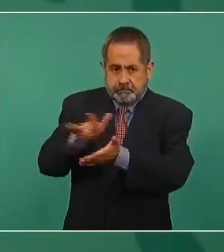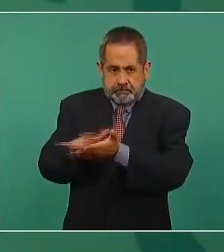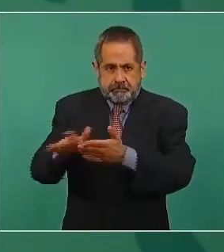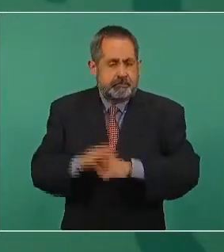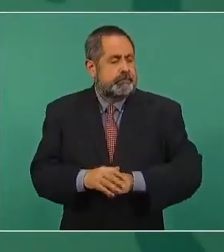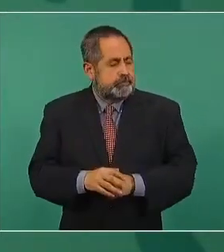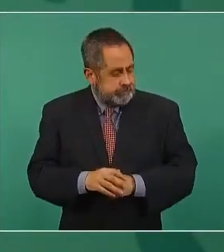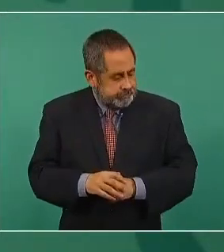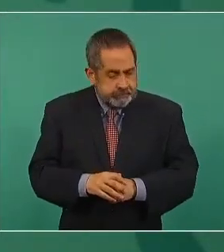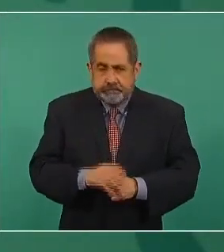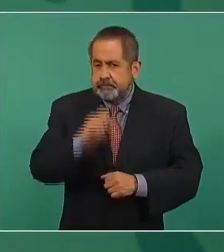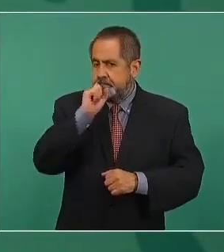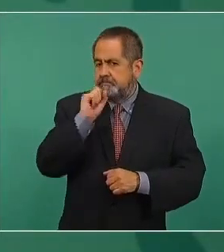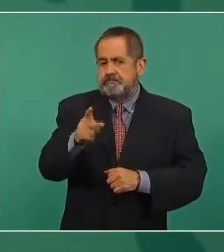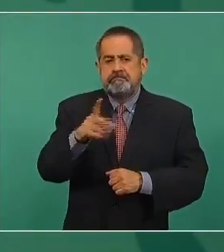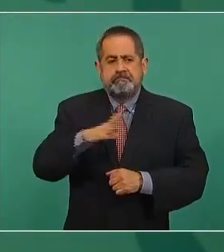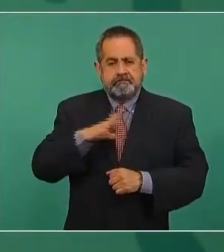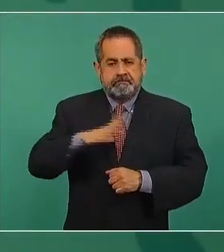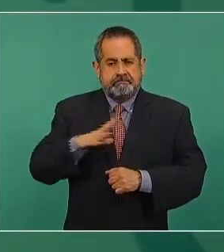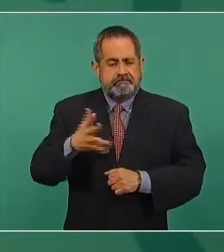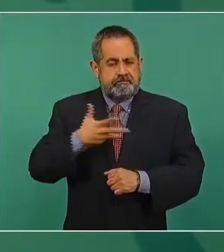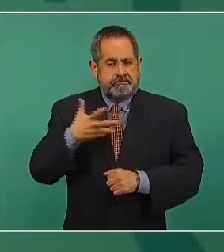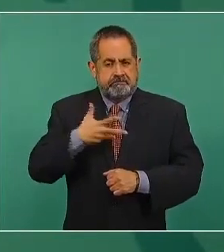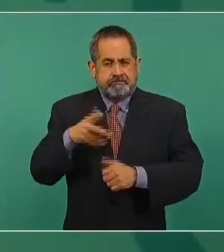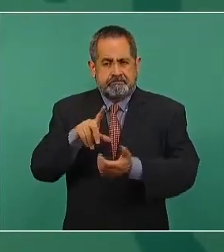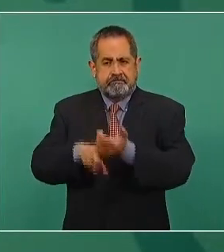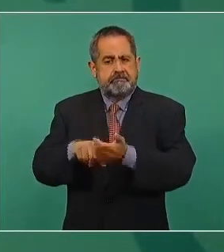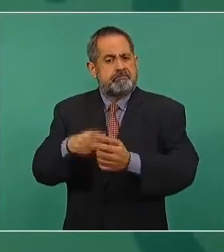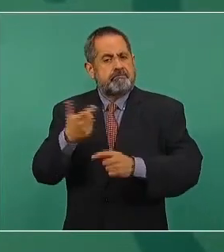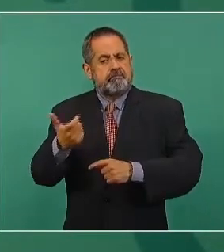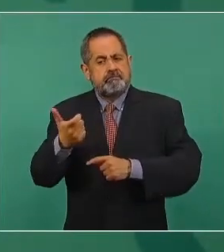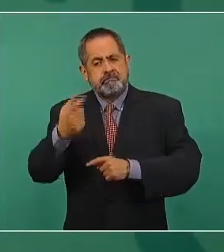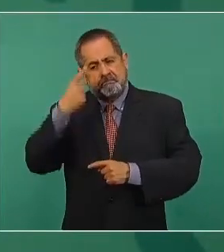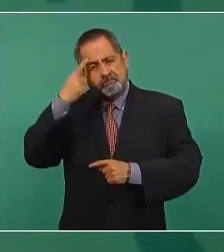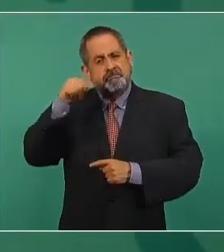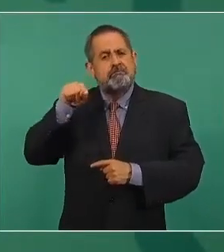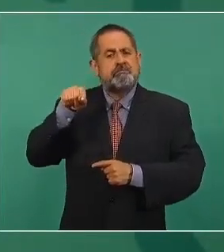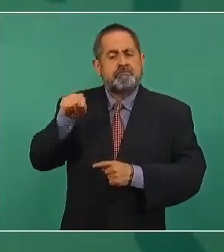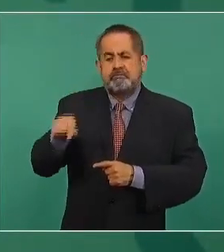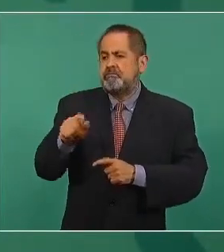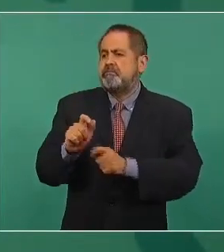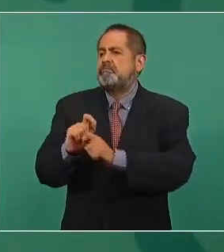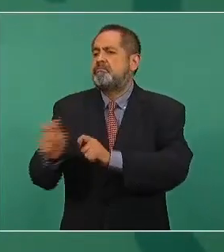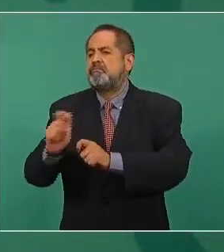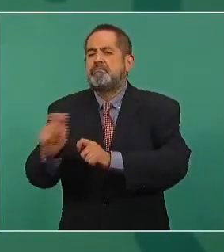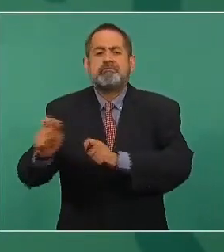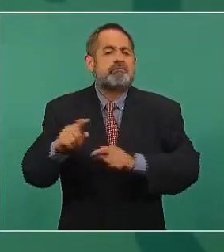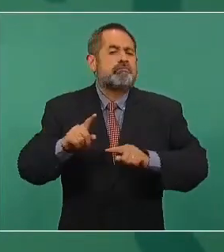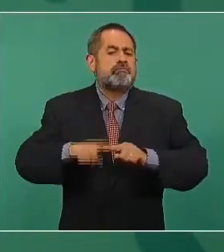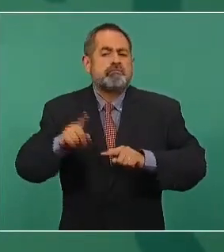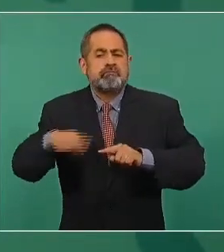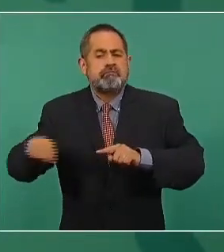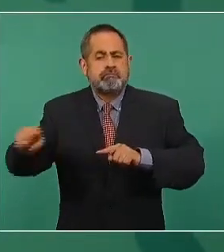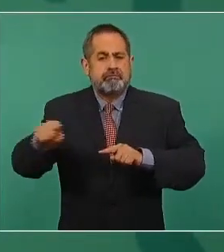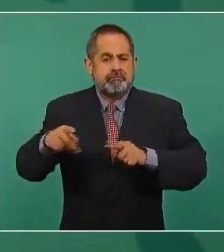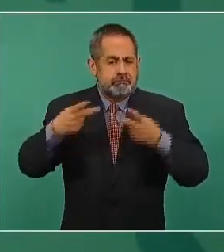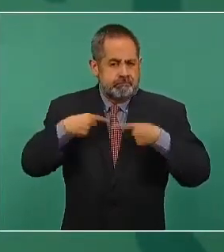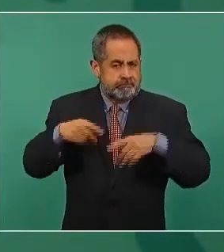tiene también todos los recursos para pagarle a los